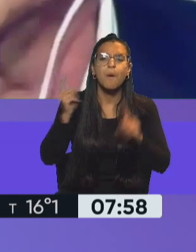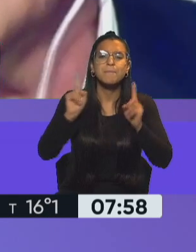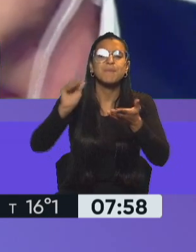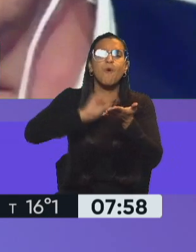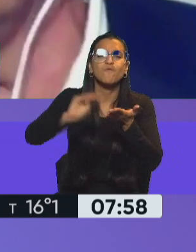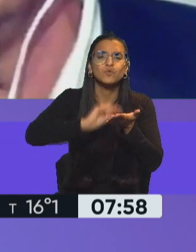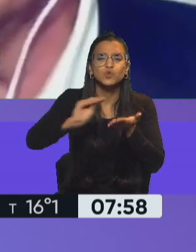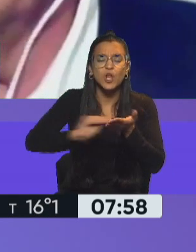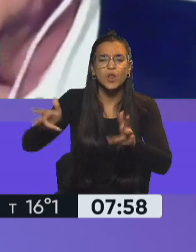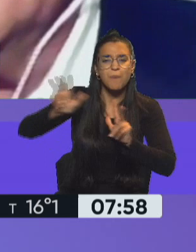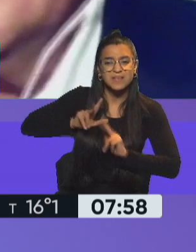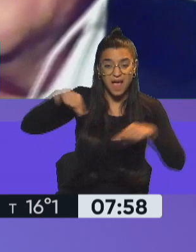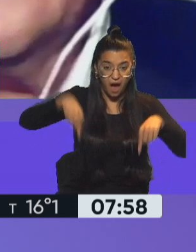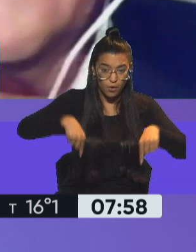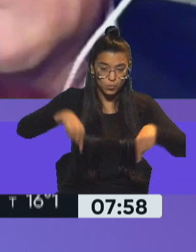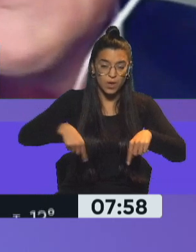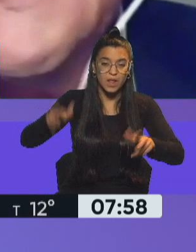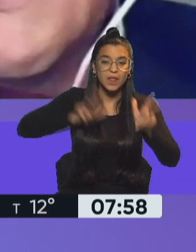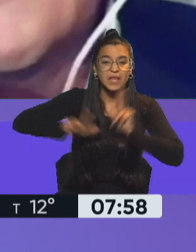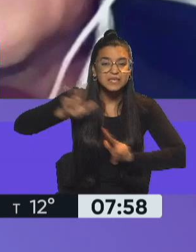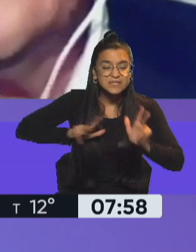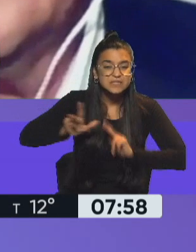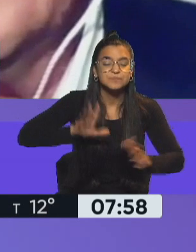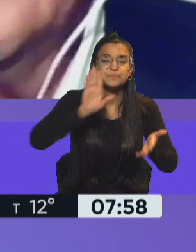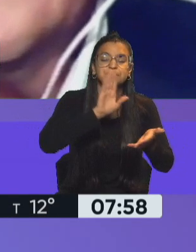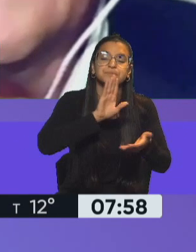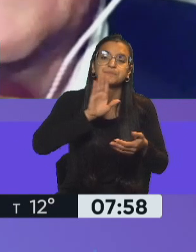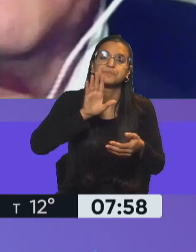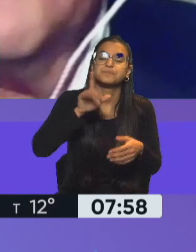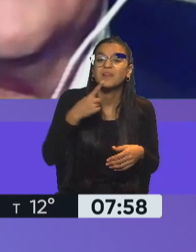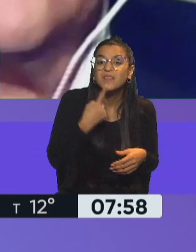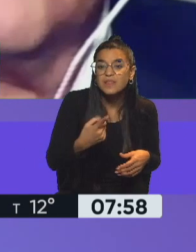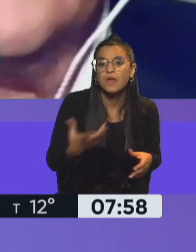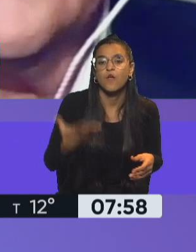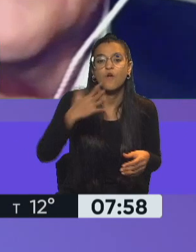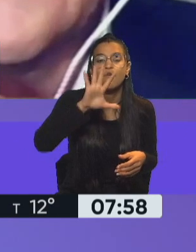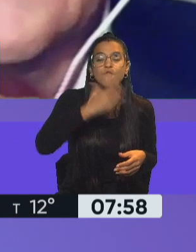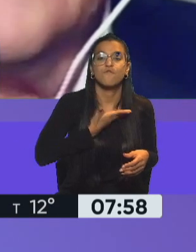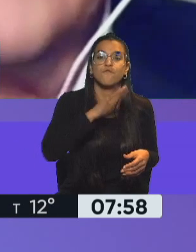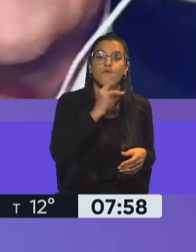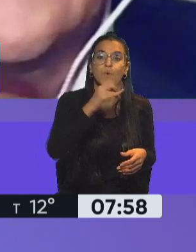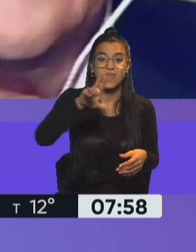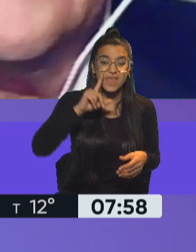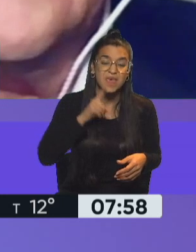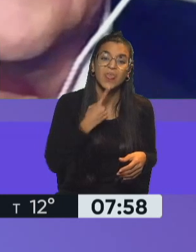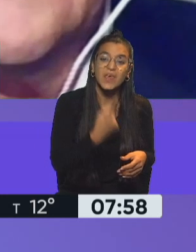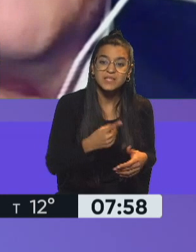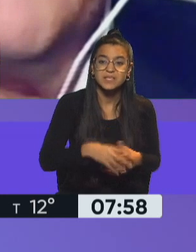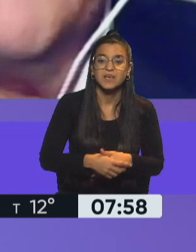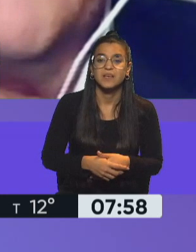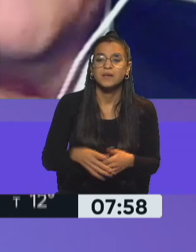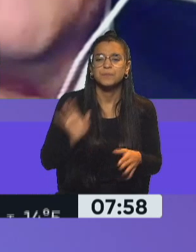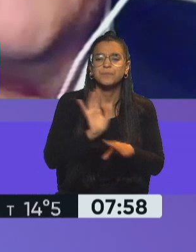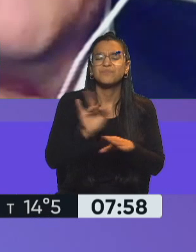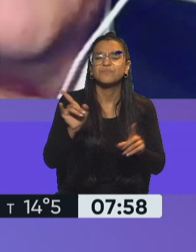funcionarios actualmente de la Cancillería, que Faurí solía, en